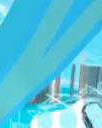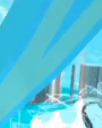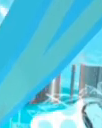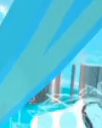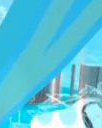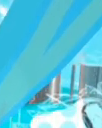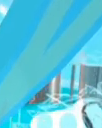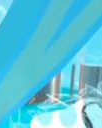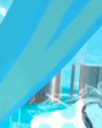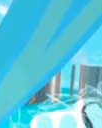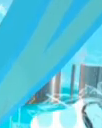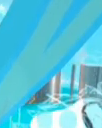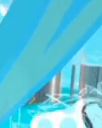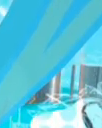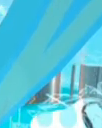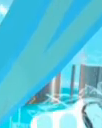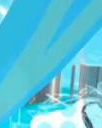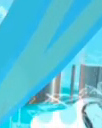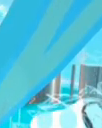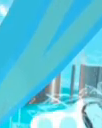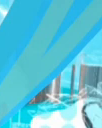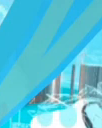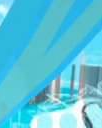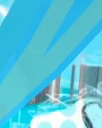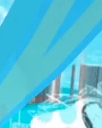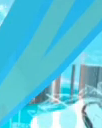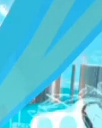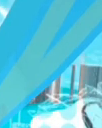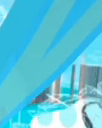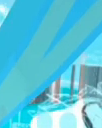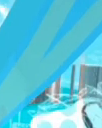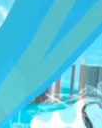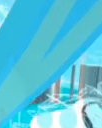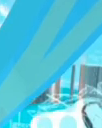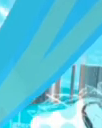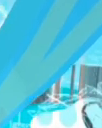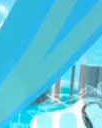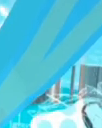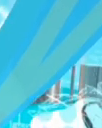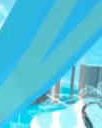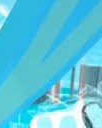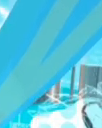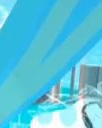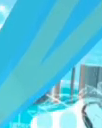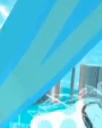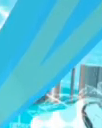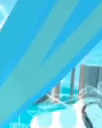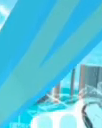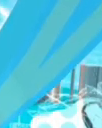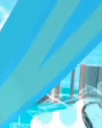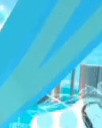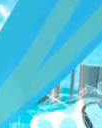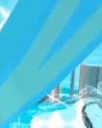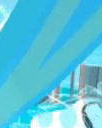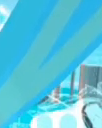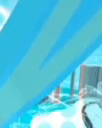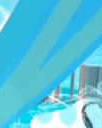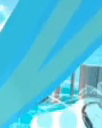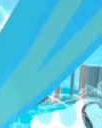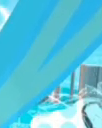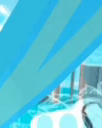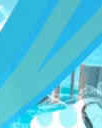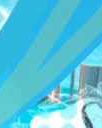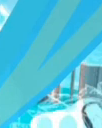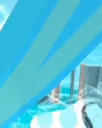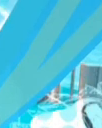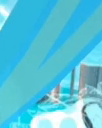decir que efectivamente todas las alarmas hay que prenderlas, y por supuesto que están prendidas desde este momento, porque es una hipótesis que